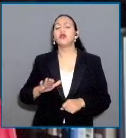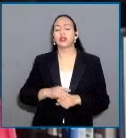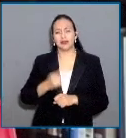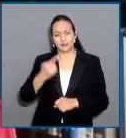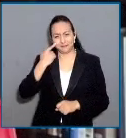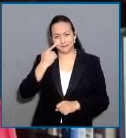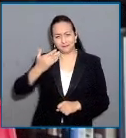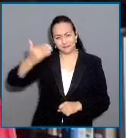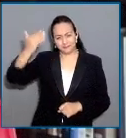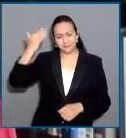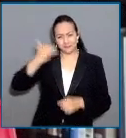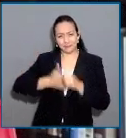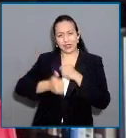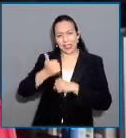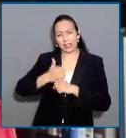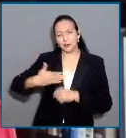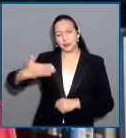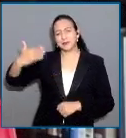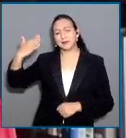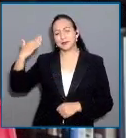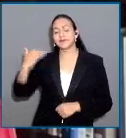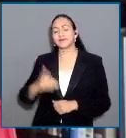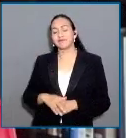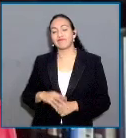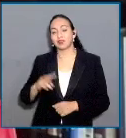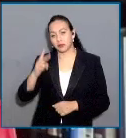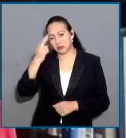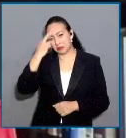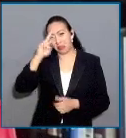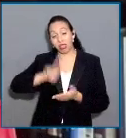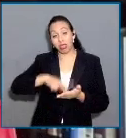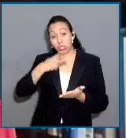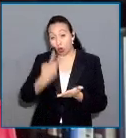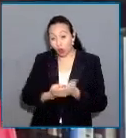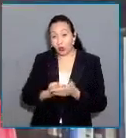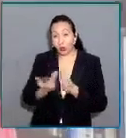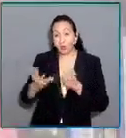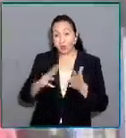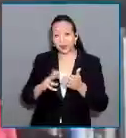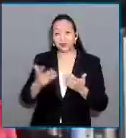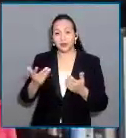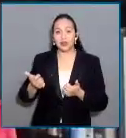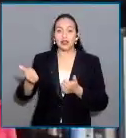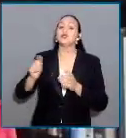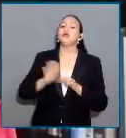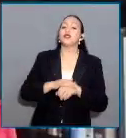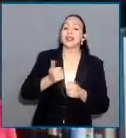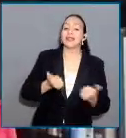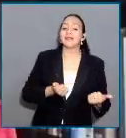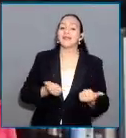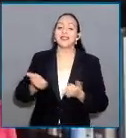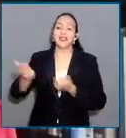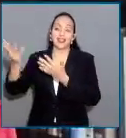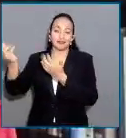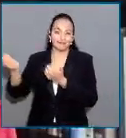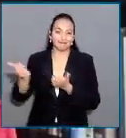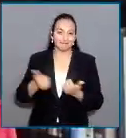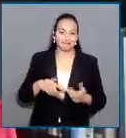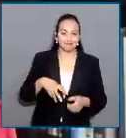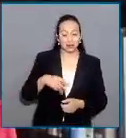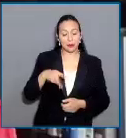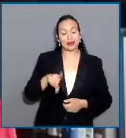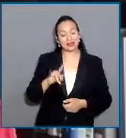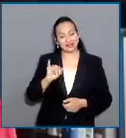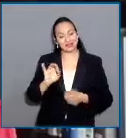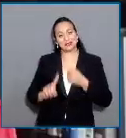pues prácticamente el doble, un poquito menos del doble de lo que ingresa por inversión extranjera directa. Sí habrá una afectación directa a los hogares